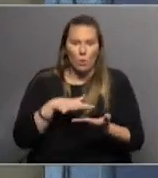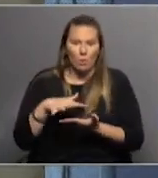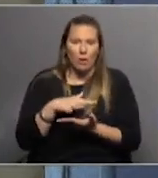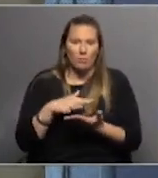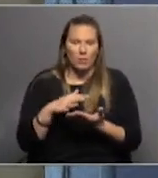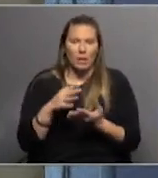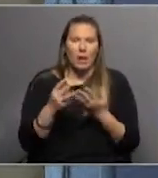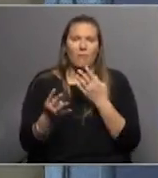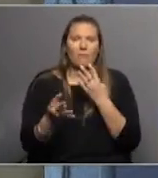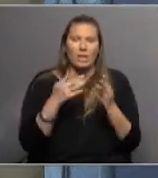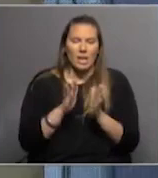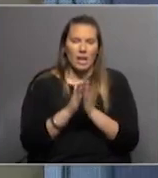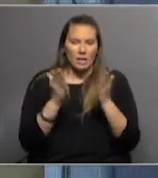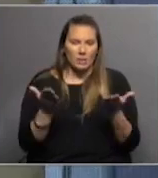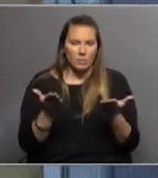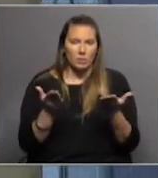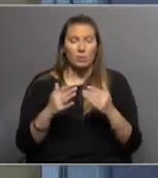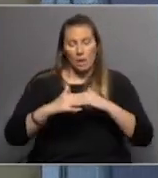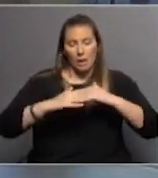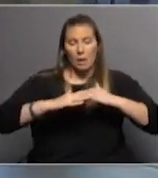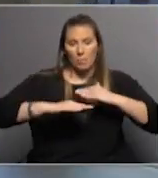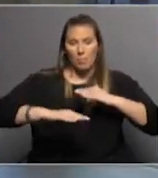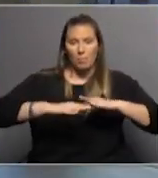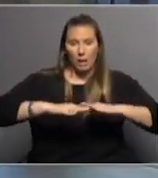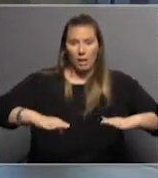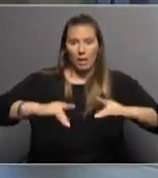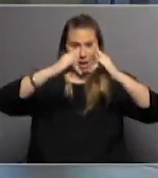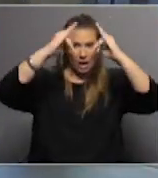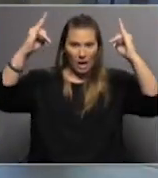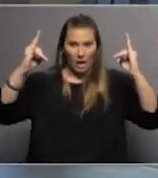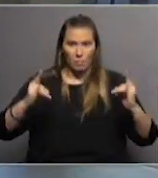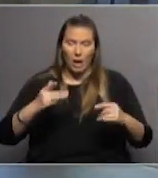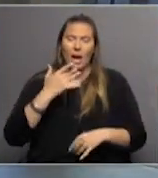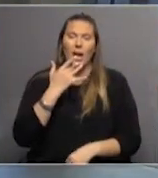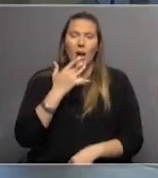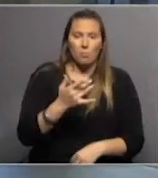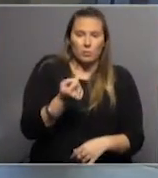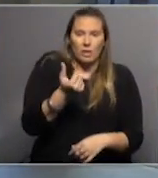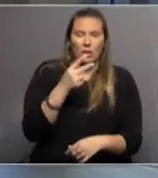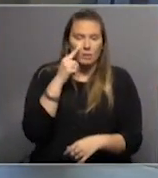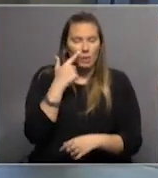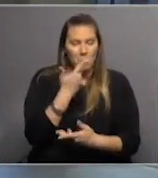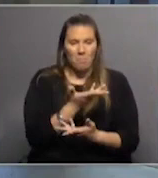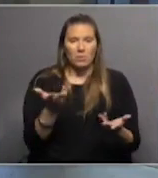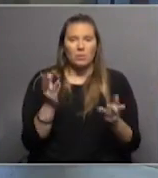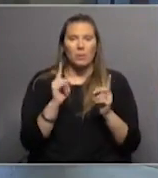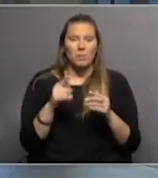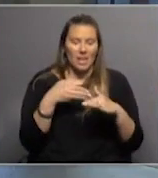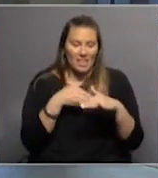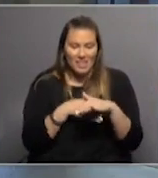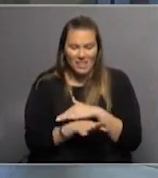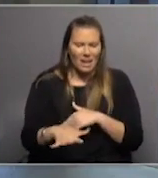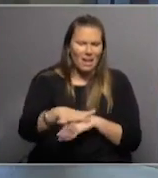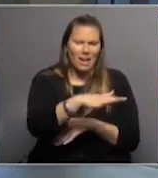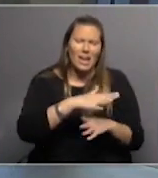Libro, porque está la explanada, que tenemos una carpa preciosa que recién la mostraban, está el atrio, que es